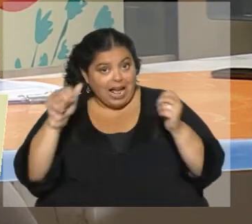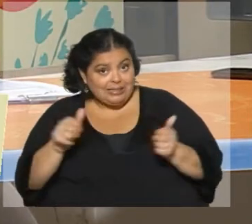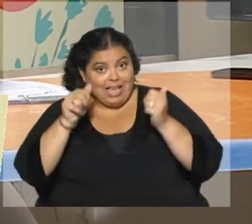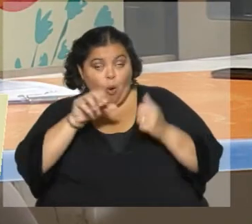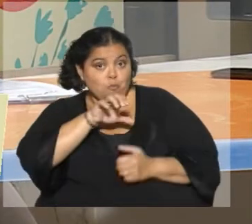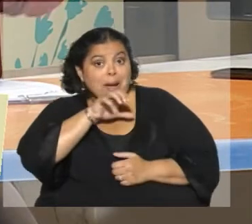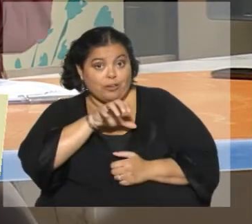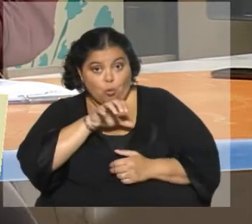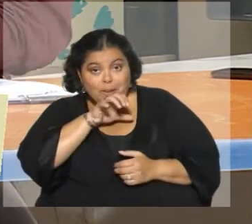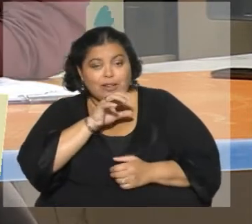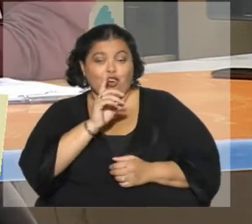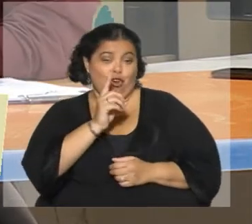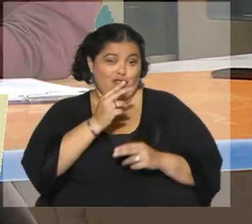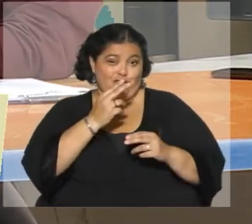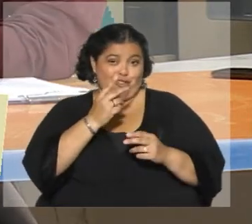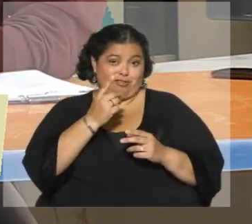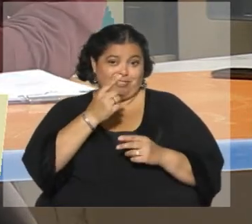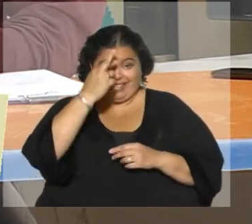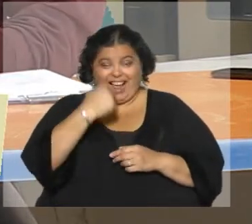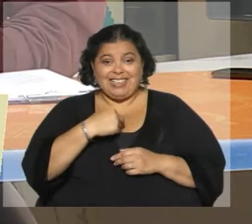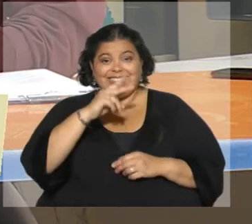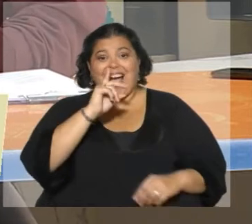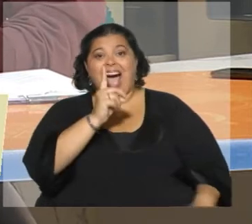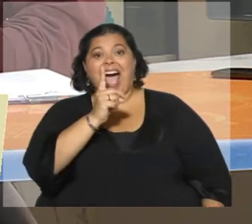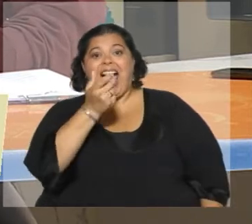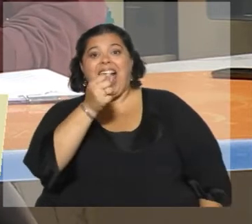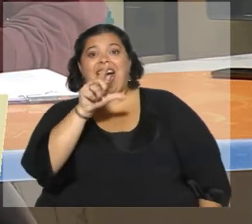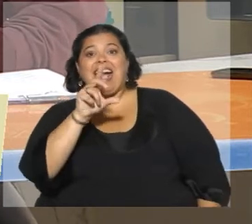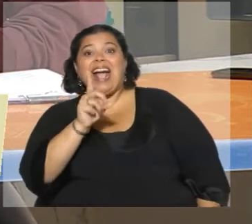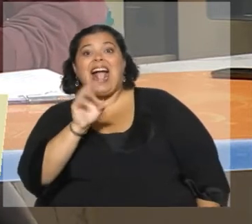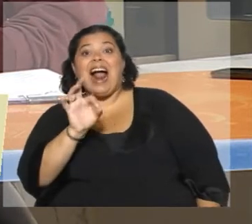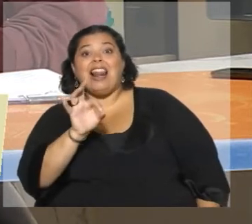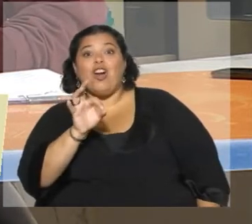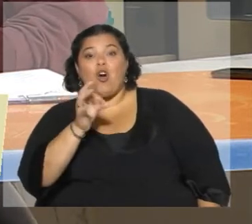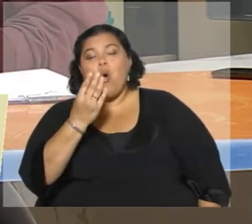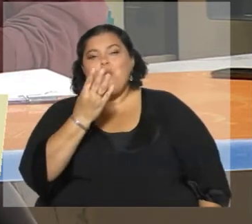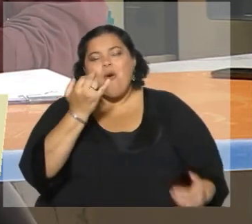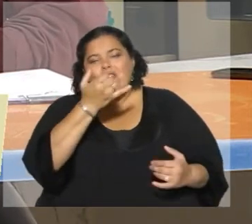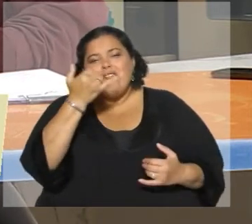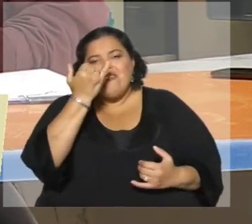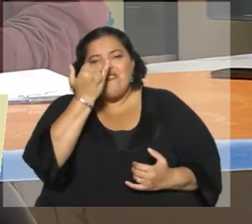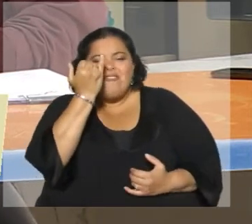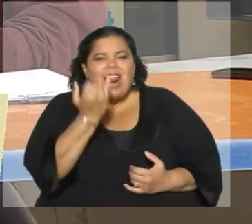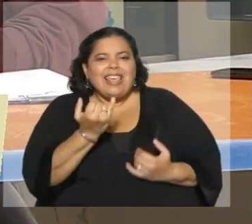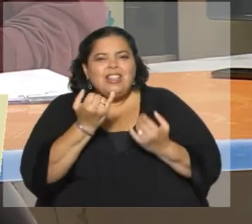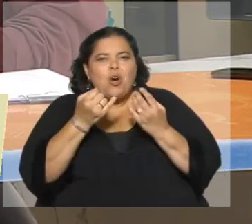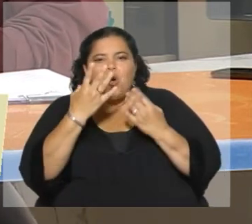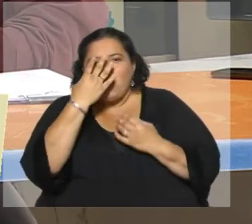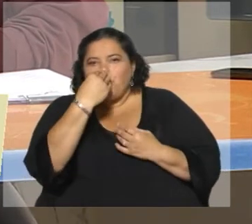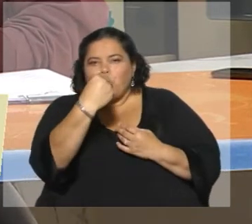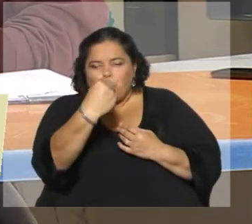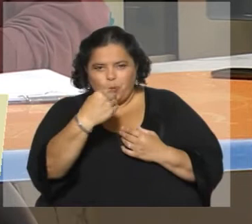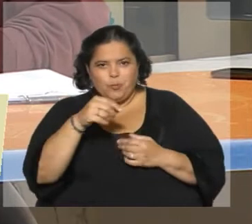sea un perro galgo 16 un ferry era impresionante lo que veía vos estabas mirándolo y veías dos perros los galgos